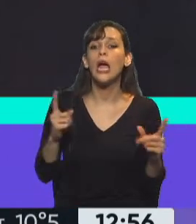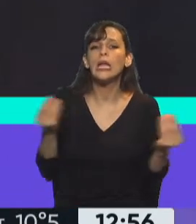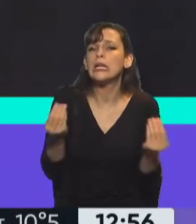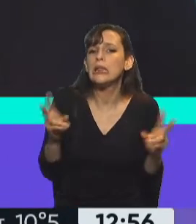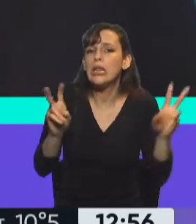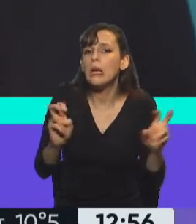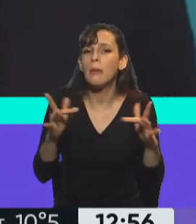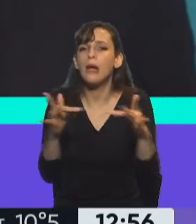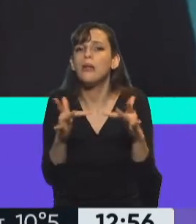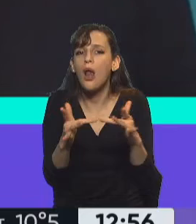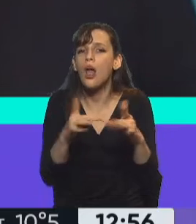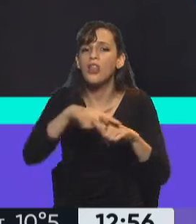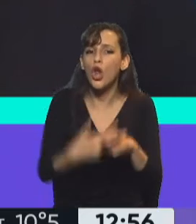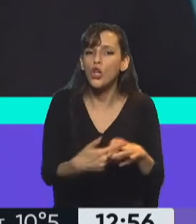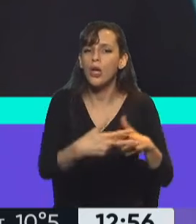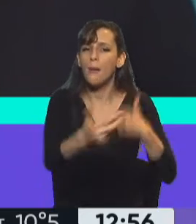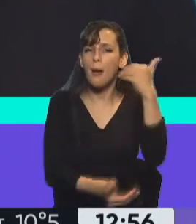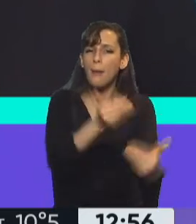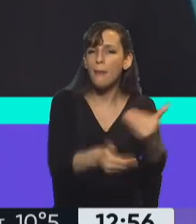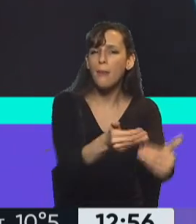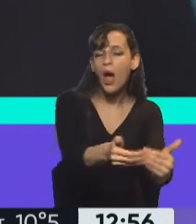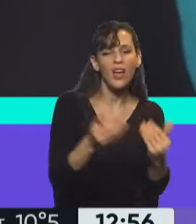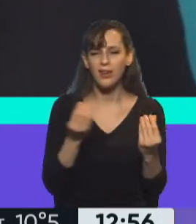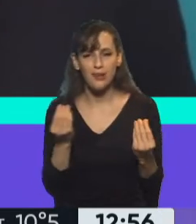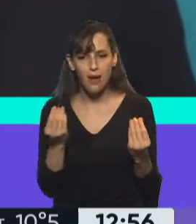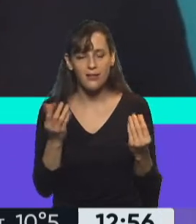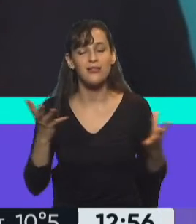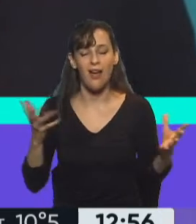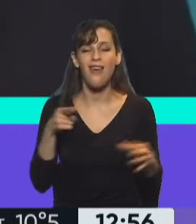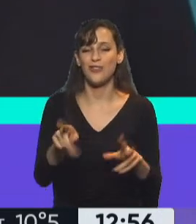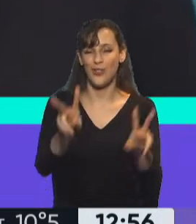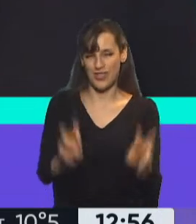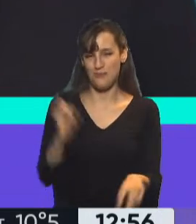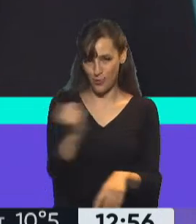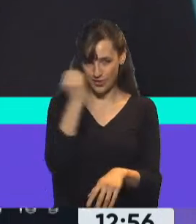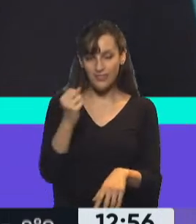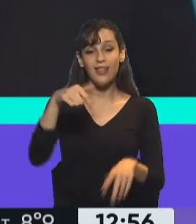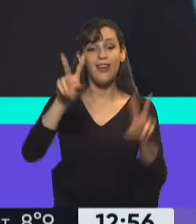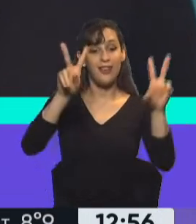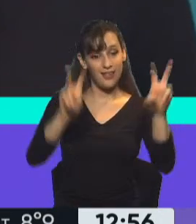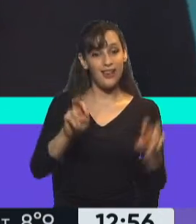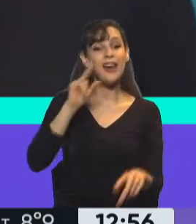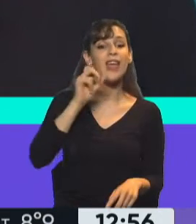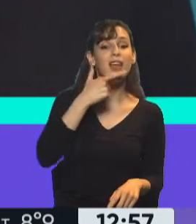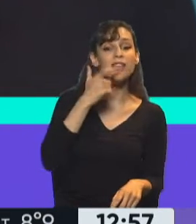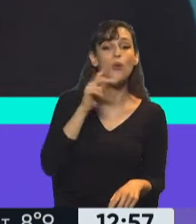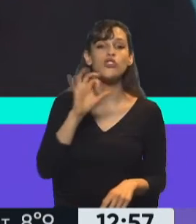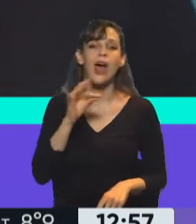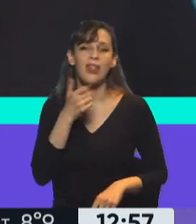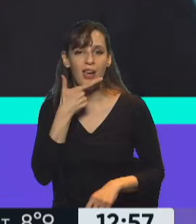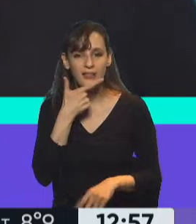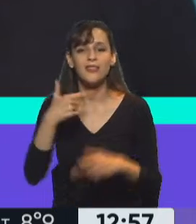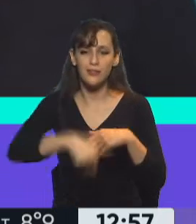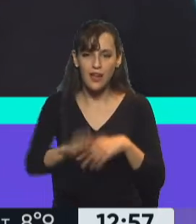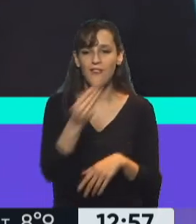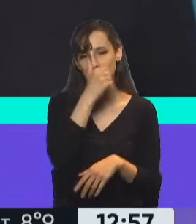las nuevas, de la apertura a un nuevo mundo para Inés, la protagonista? Reinas Abolladas, entonces, con dirección de Azul Lombardía, se viene este fin de semana